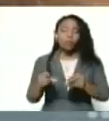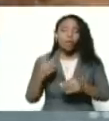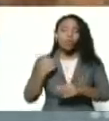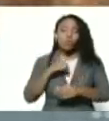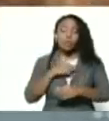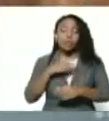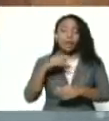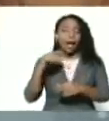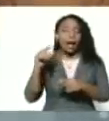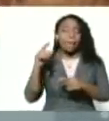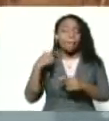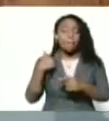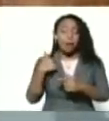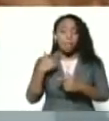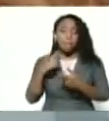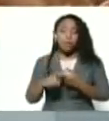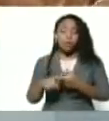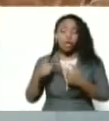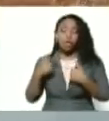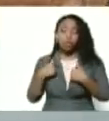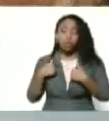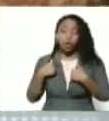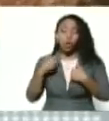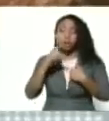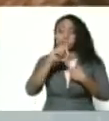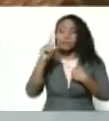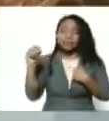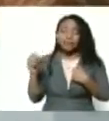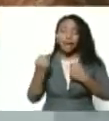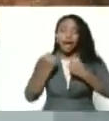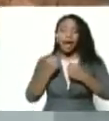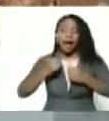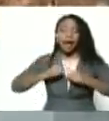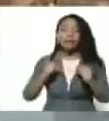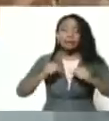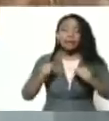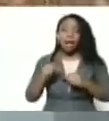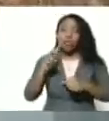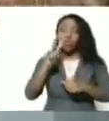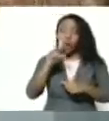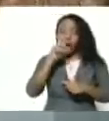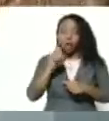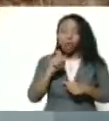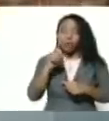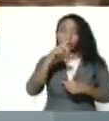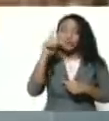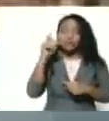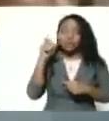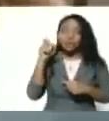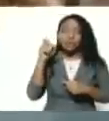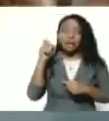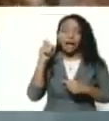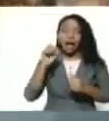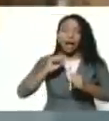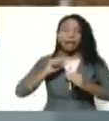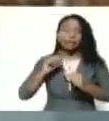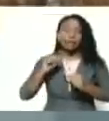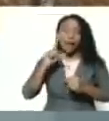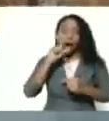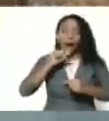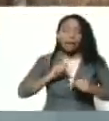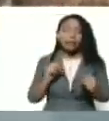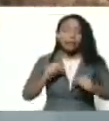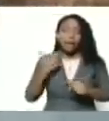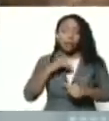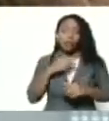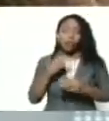gallinas ponedoras. Ustedes saben, yo lo he dicho, ya tenemos 2 años con 100 gallinas por... Bueno, se